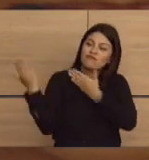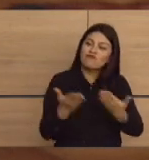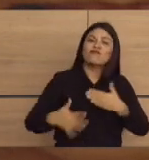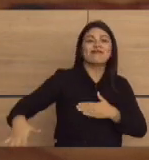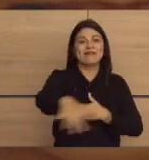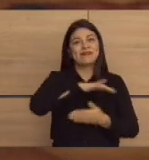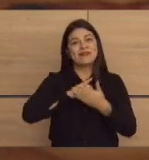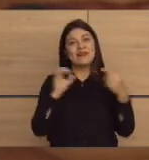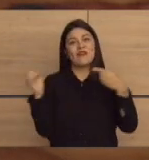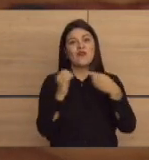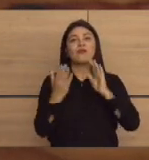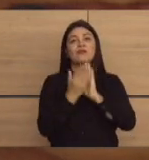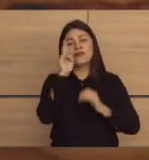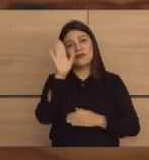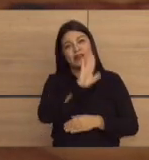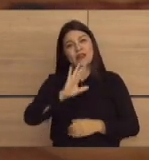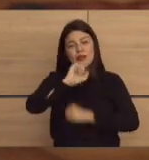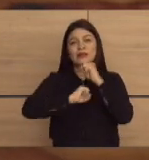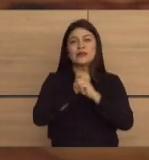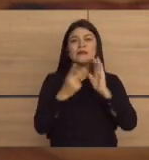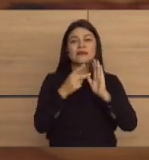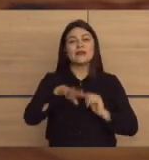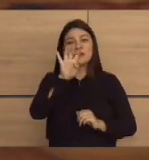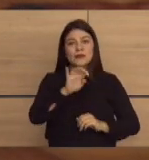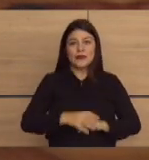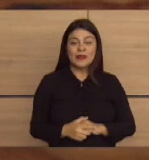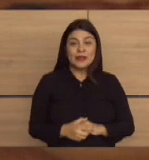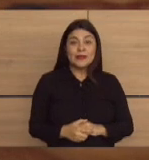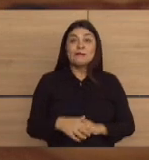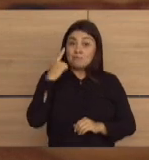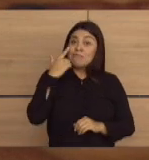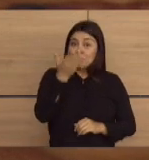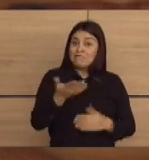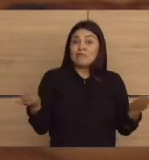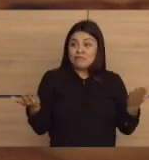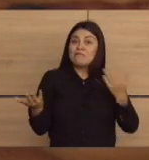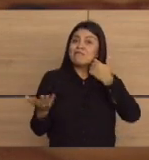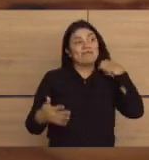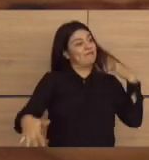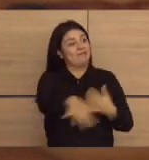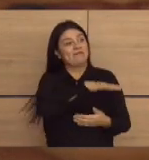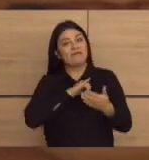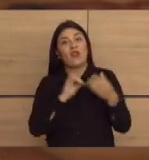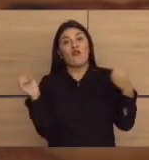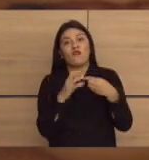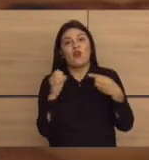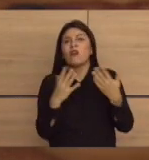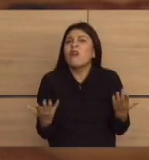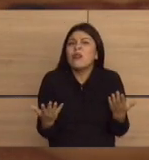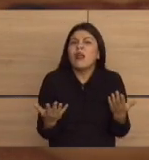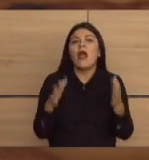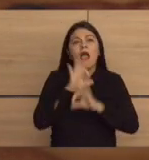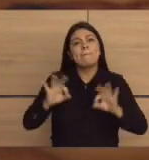este Foro Educativo Nacional 2019. Y miren ustedes, como este foro es un espacio para contar,